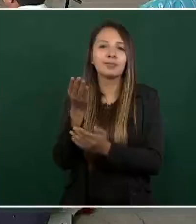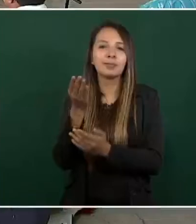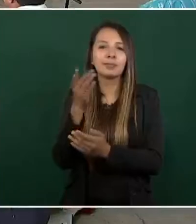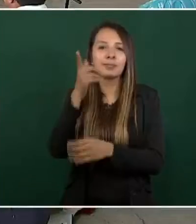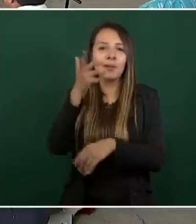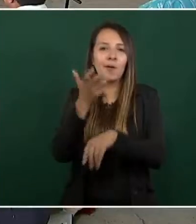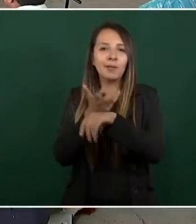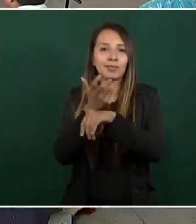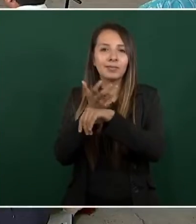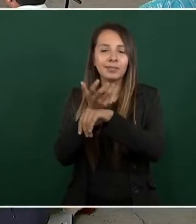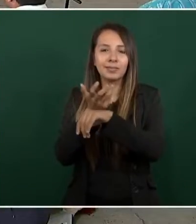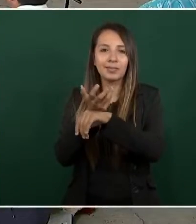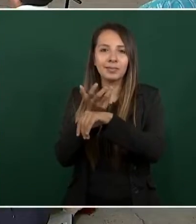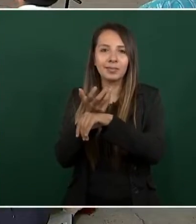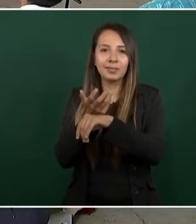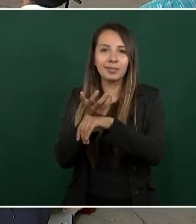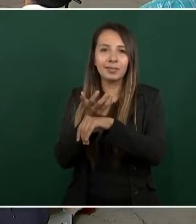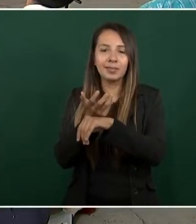Estados Unidos, ¿no?